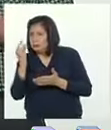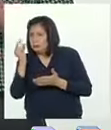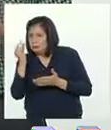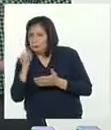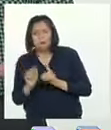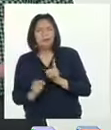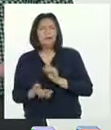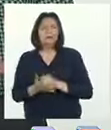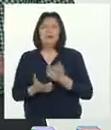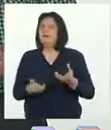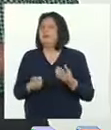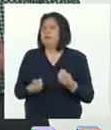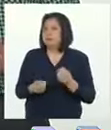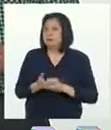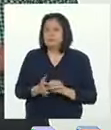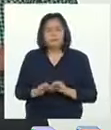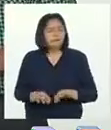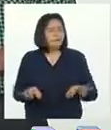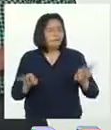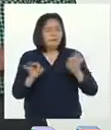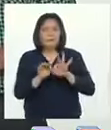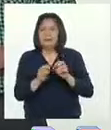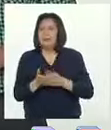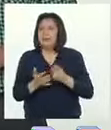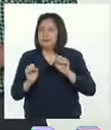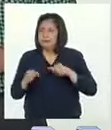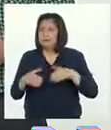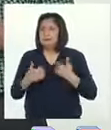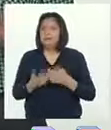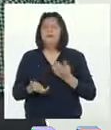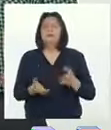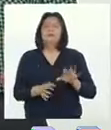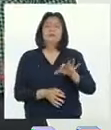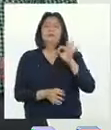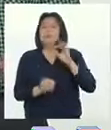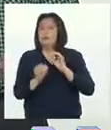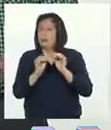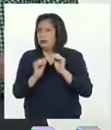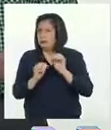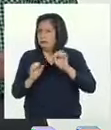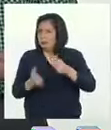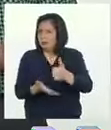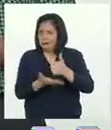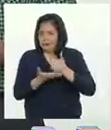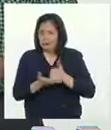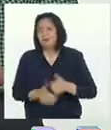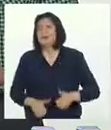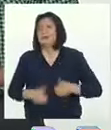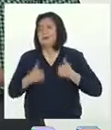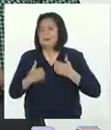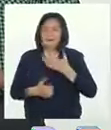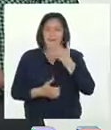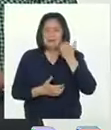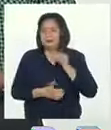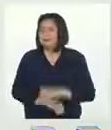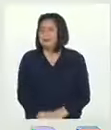conocimiento. Es sobre todo importantísimo para que podamos encontrar soluciones que nos ayuden a vivir